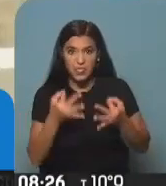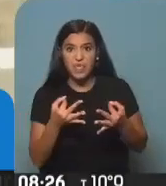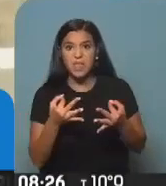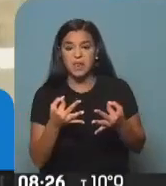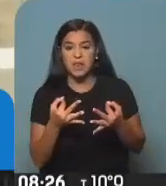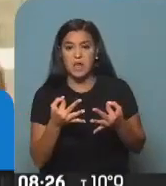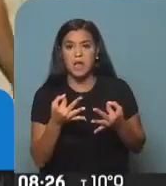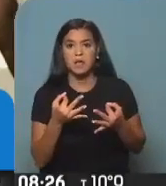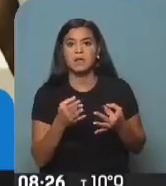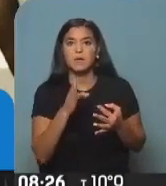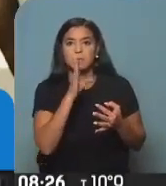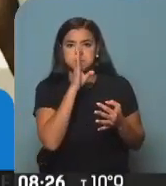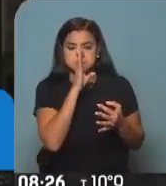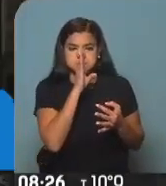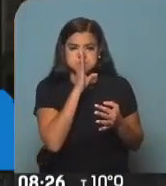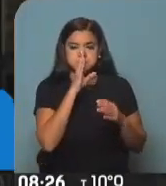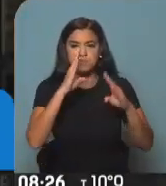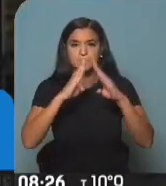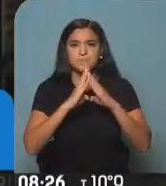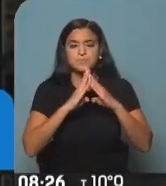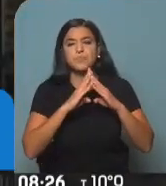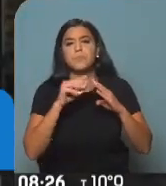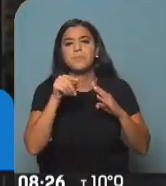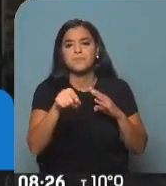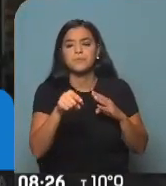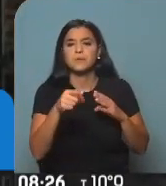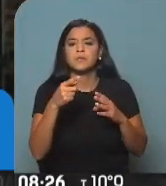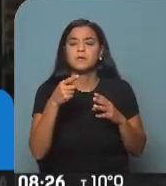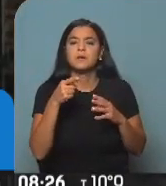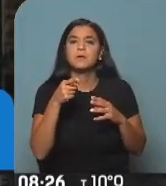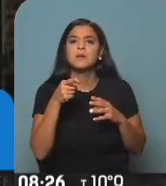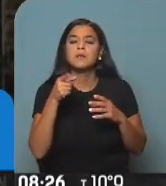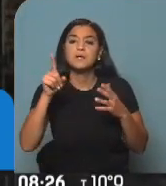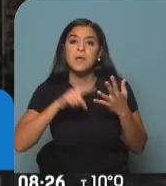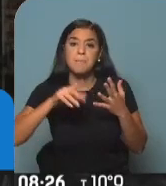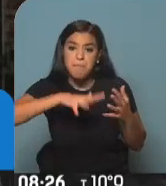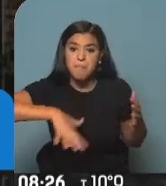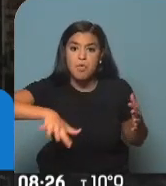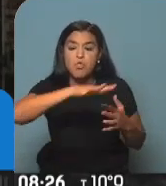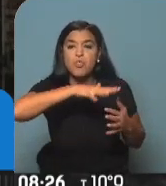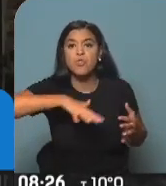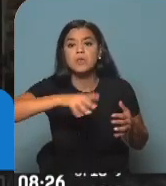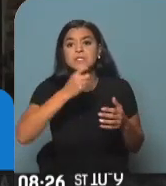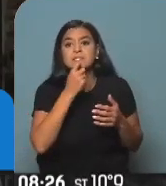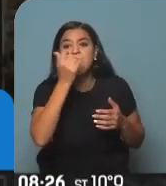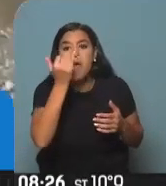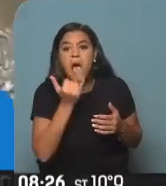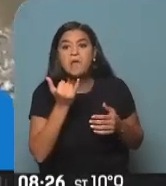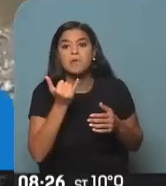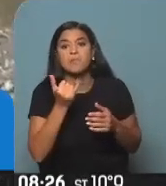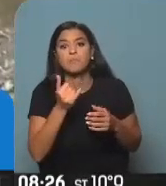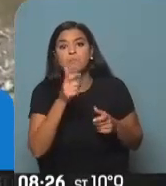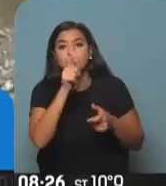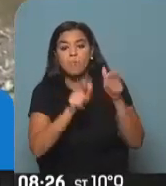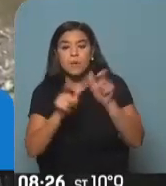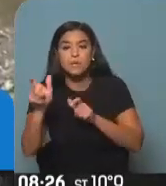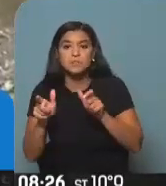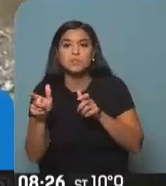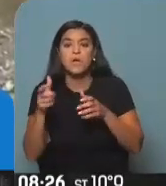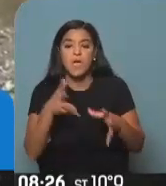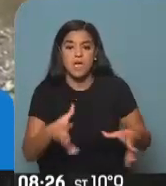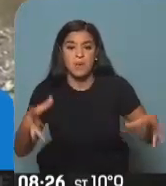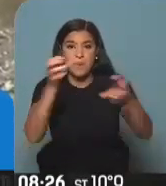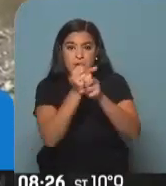comprende hacinamiento, vivienda precaria y déficit de servicios sanitarios. El medio ambiente, que revela si hay población sin recolección de